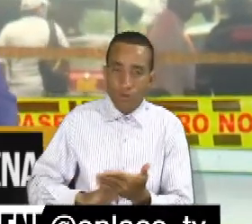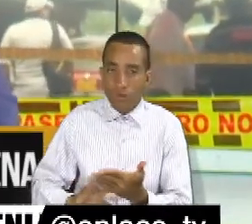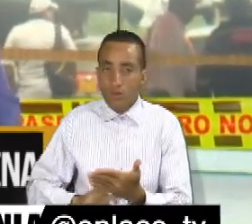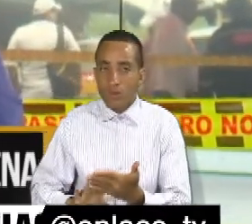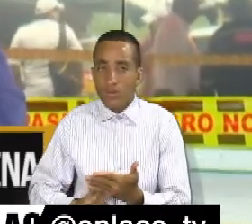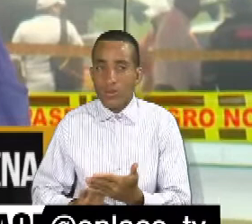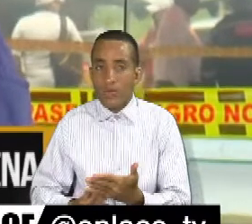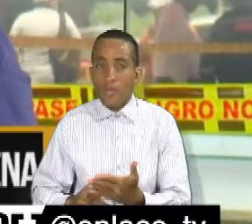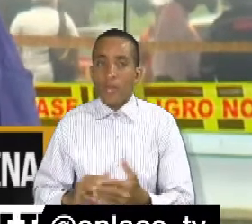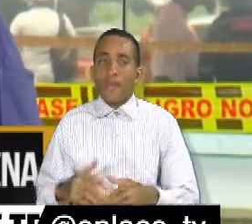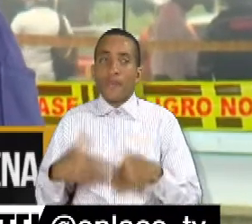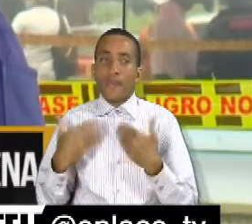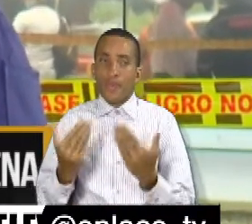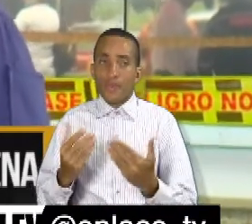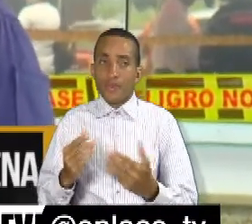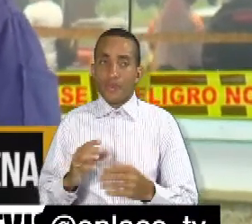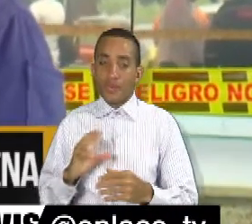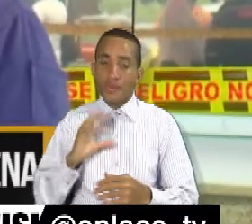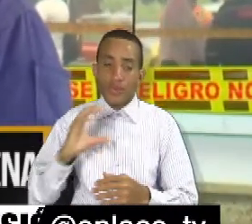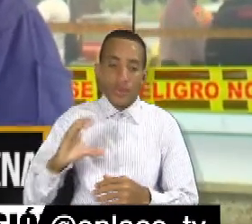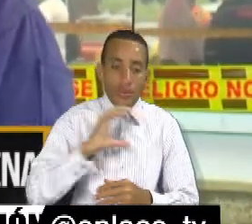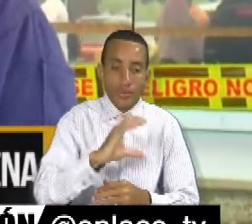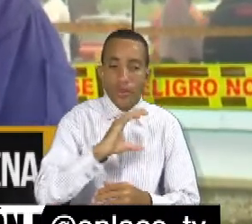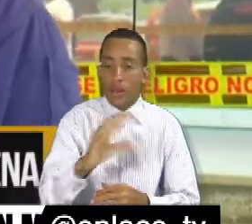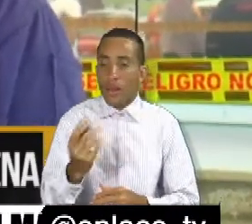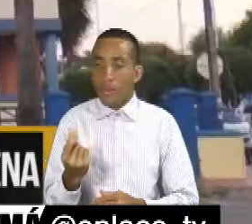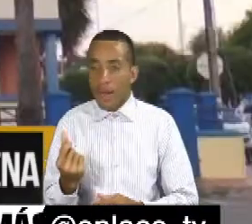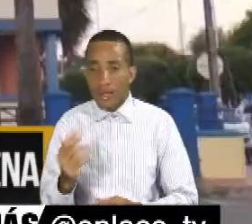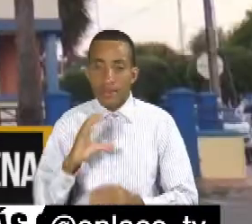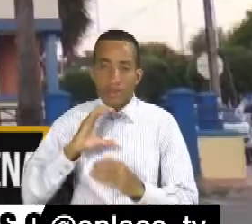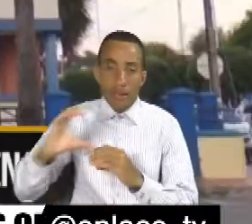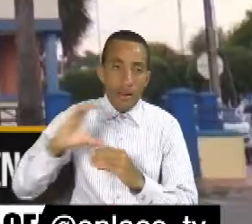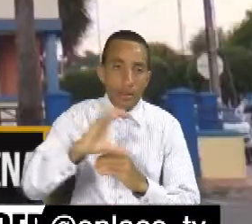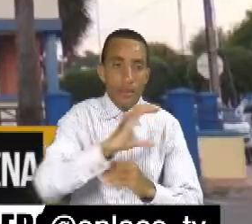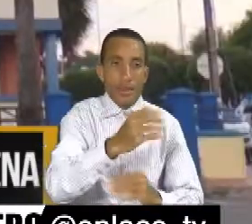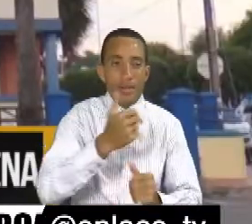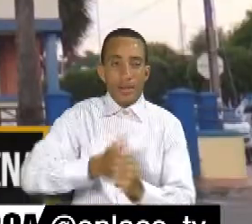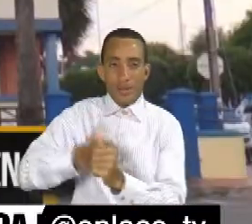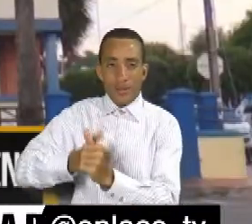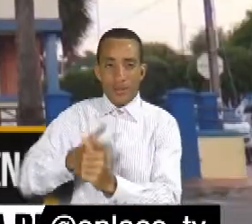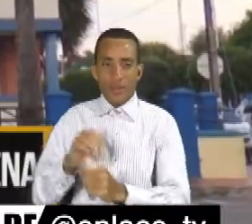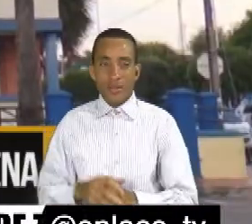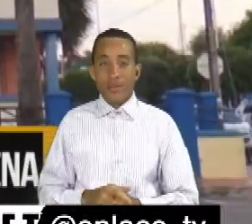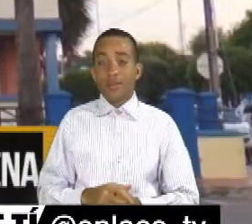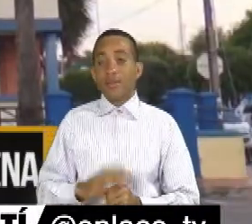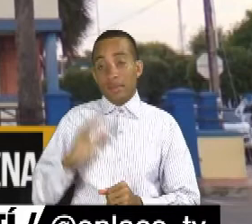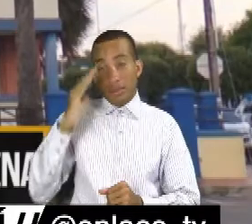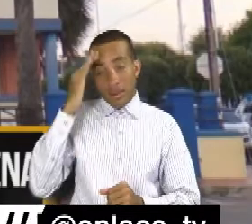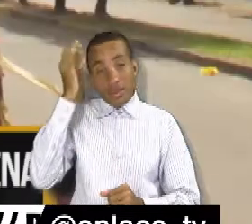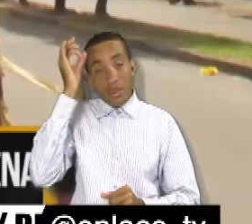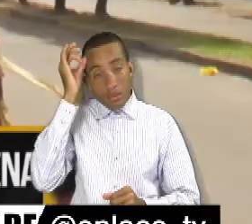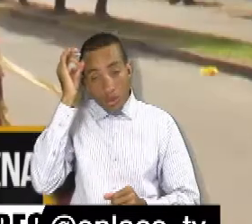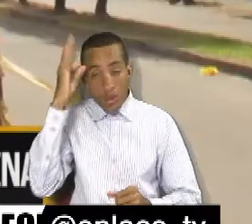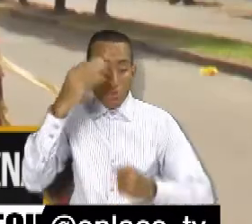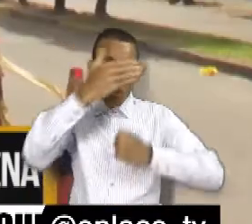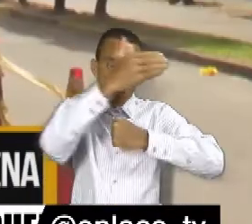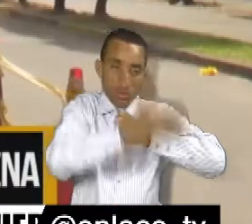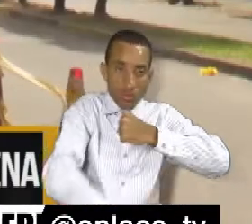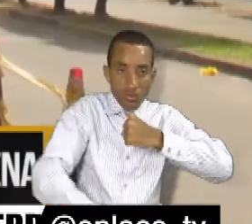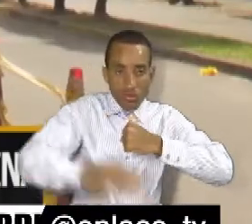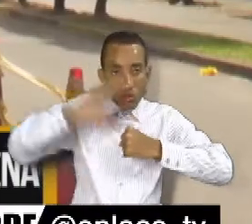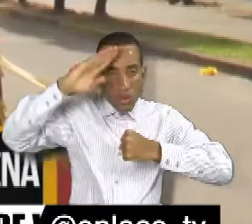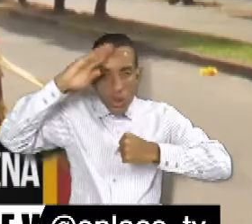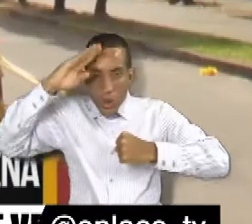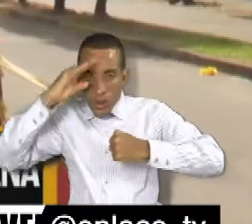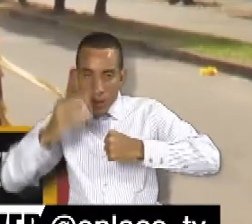pueden entregar esas platas de la manera más rápida posible. Aunque se teme que la fuerza pública llegue al lugar para despejar el mismo y permitir el ingreso